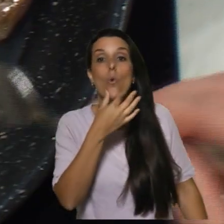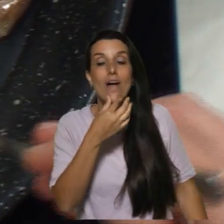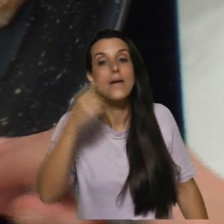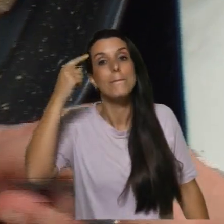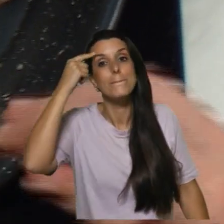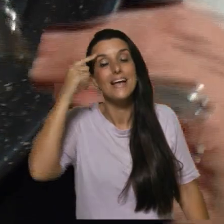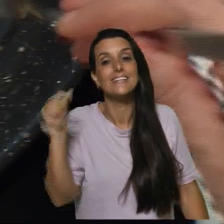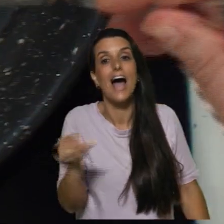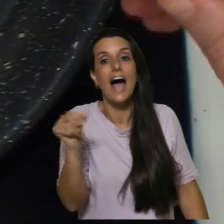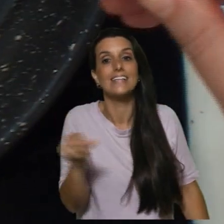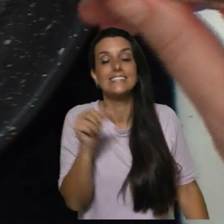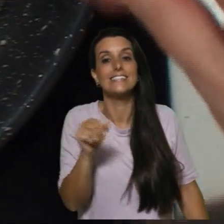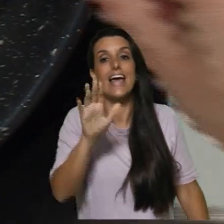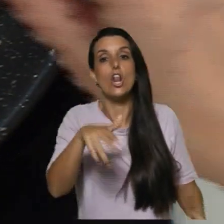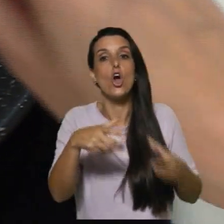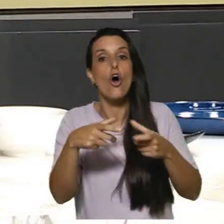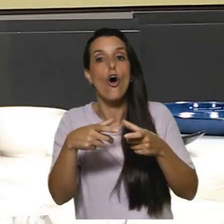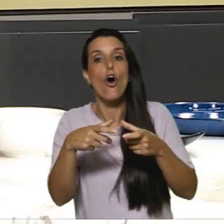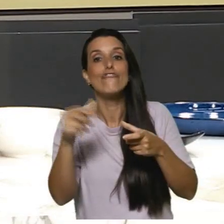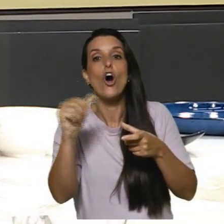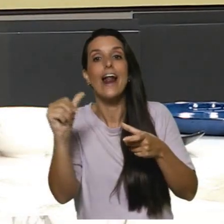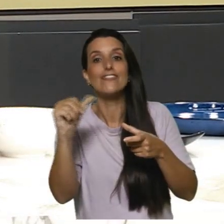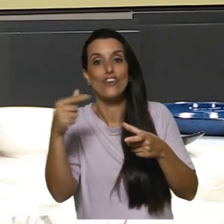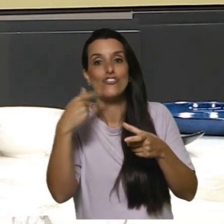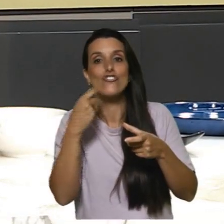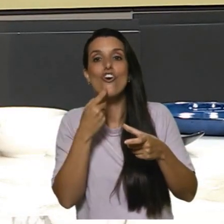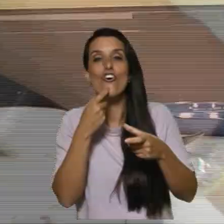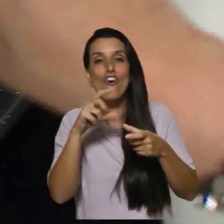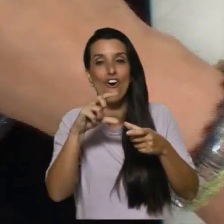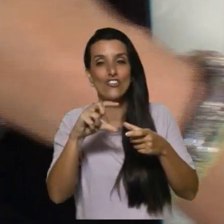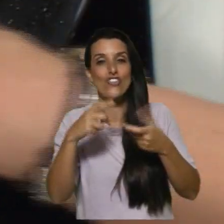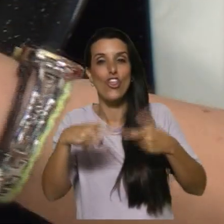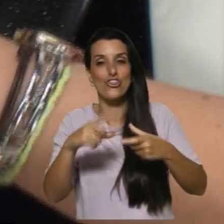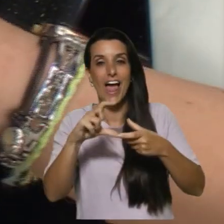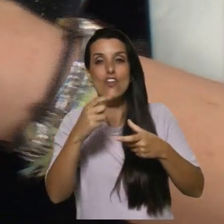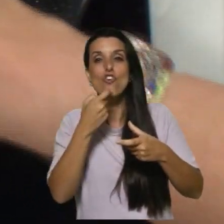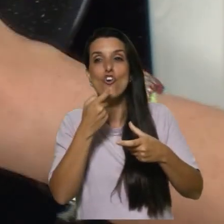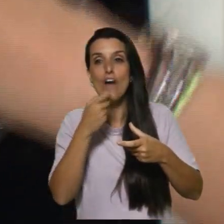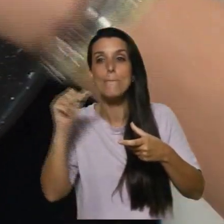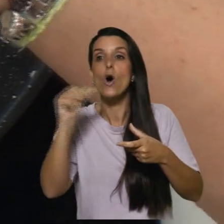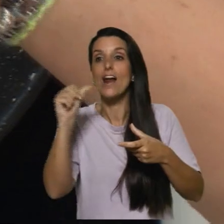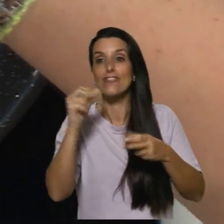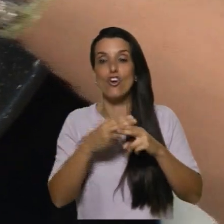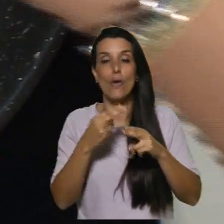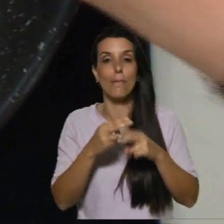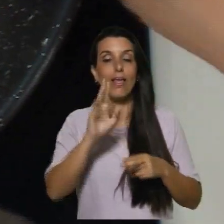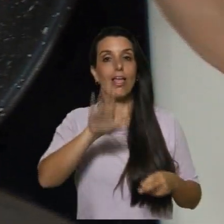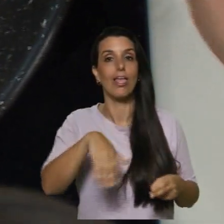hacer los borrachitos, ¿no? Opa. Que nos pasaron la receta. No, me mata porque nos